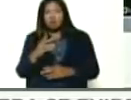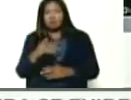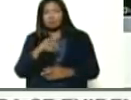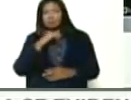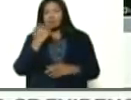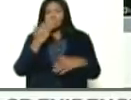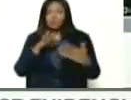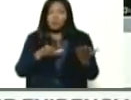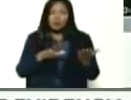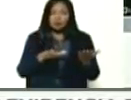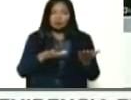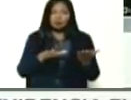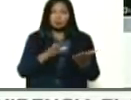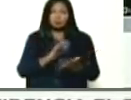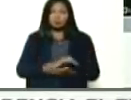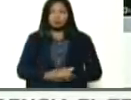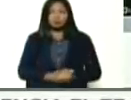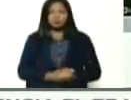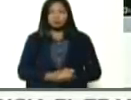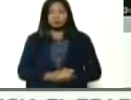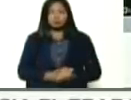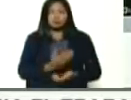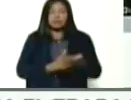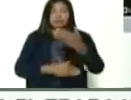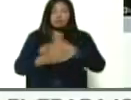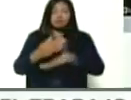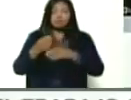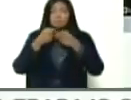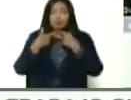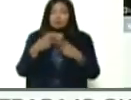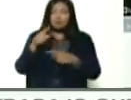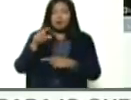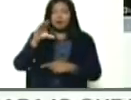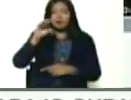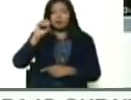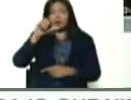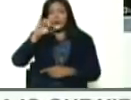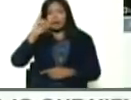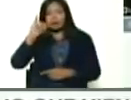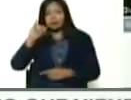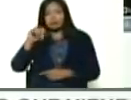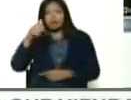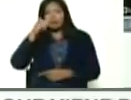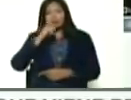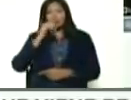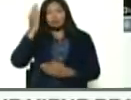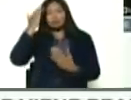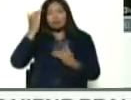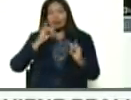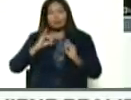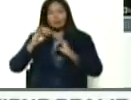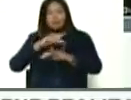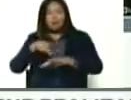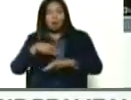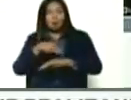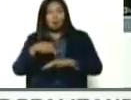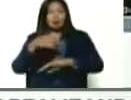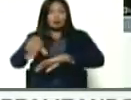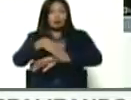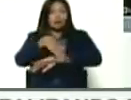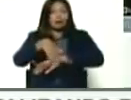muertos de heridos y desaparecidos allí en cali se supo el sábado a la misma hora que estaba en la